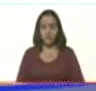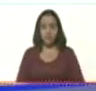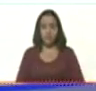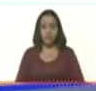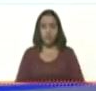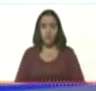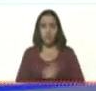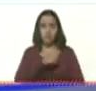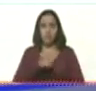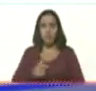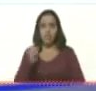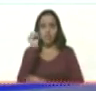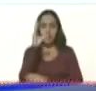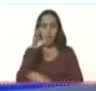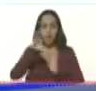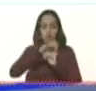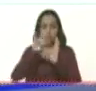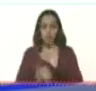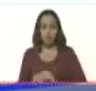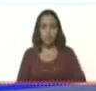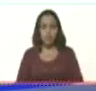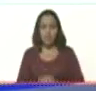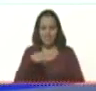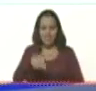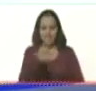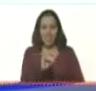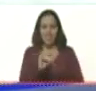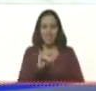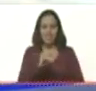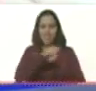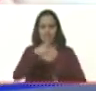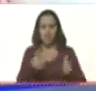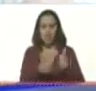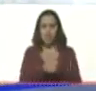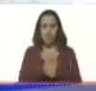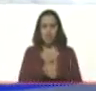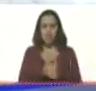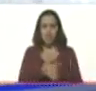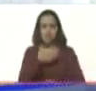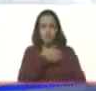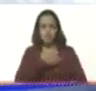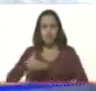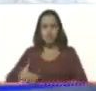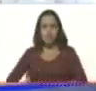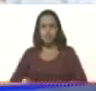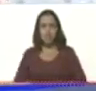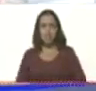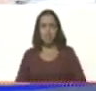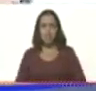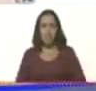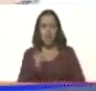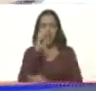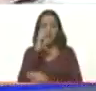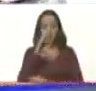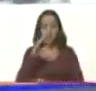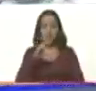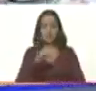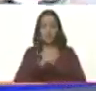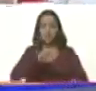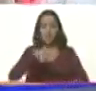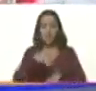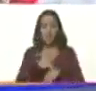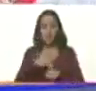compañero, a la Asamblea Constituyente, aquí está una vicepresidenta, la segunda vicepresidenta de la Asamblea Constituyente, camarada Gladys Requena,